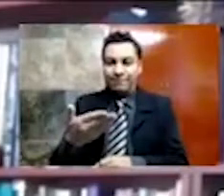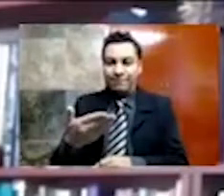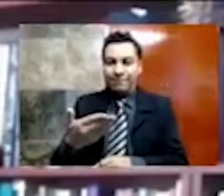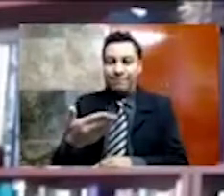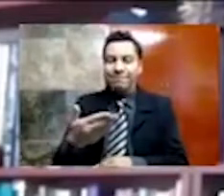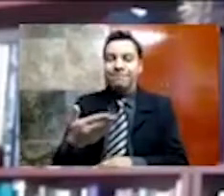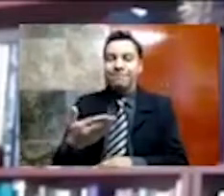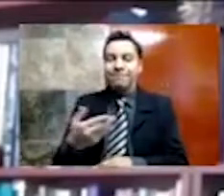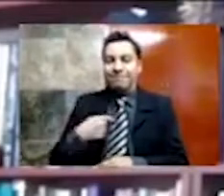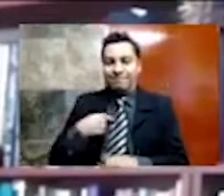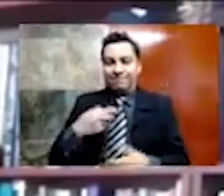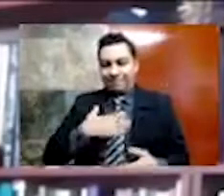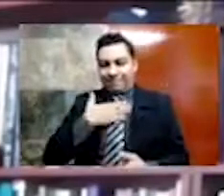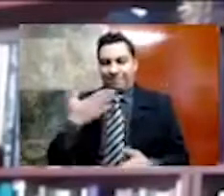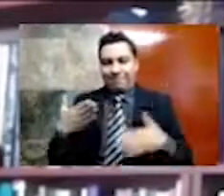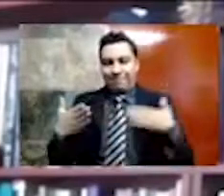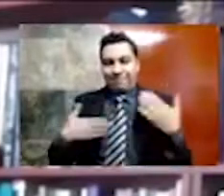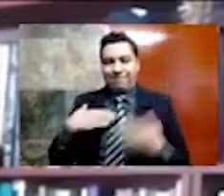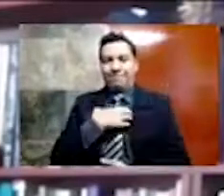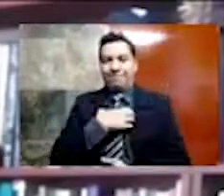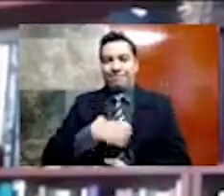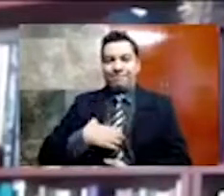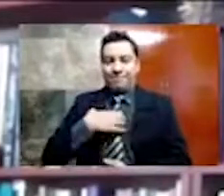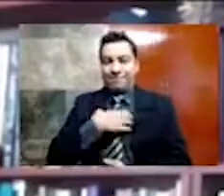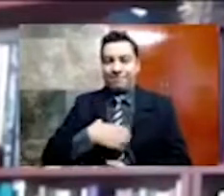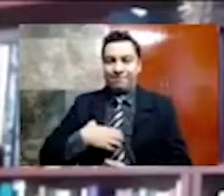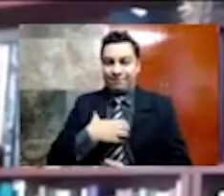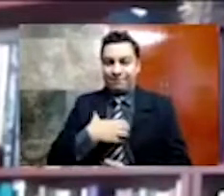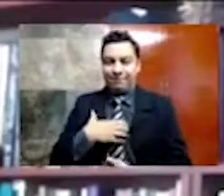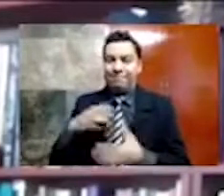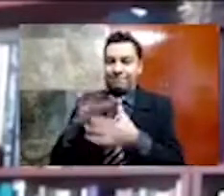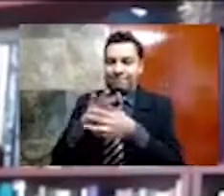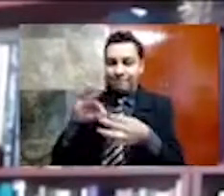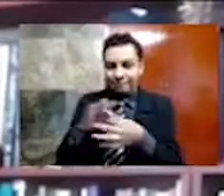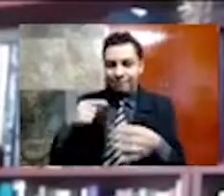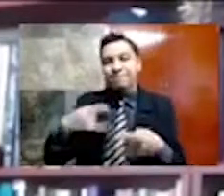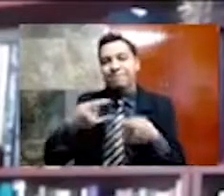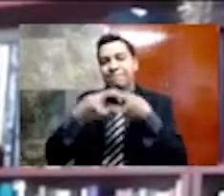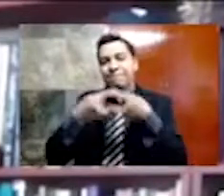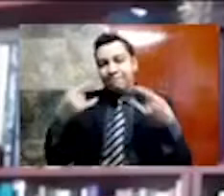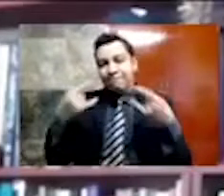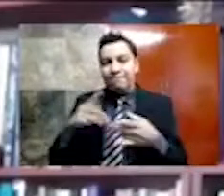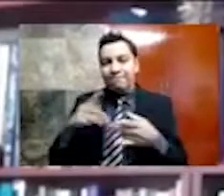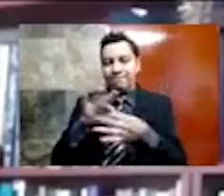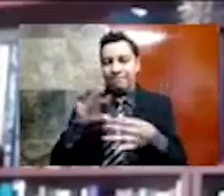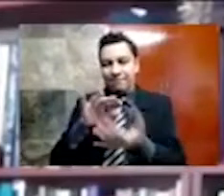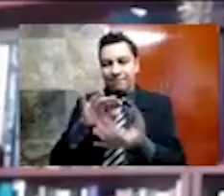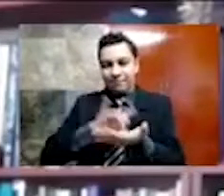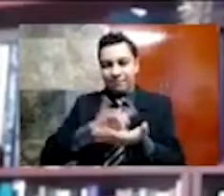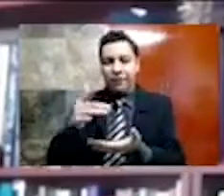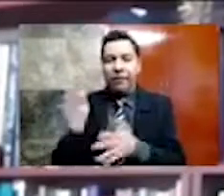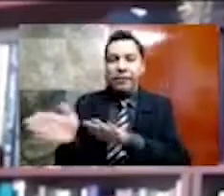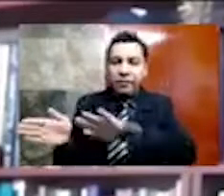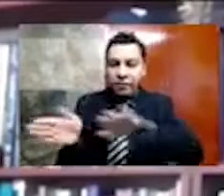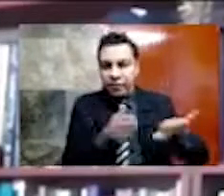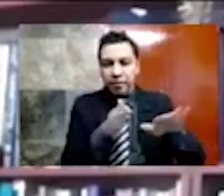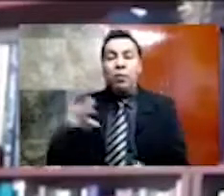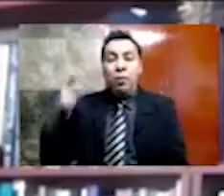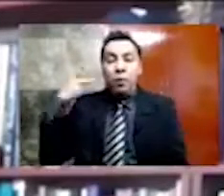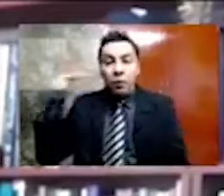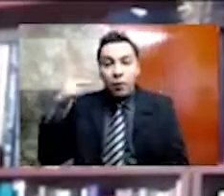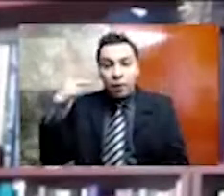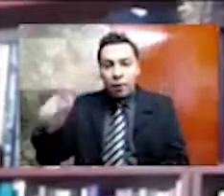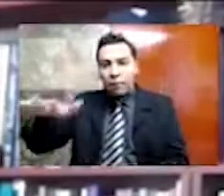uno, le caen bien. Así que tenemos que pensar que el valle de Puebla, Tlaxcala es enorme, es